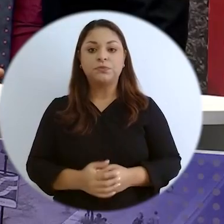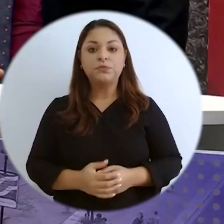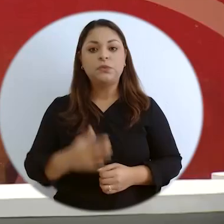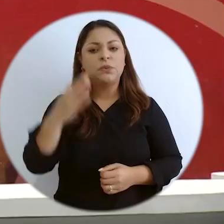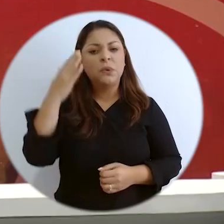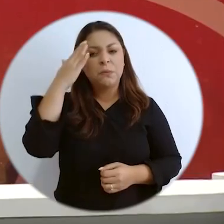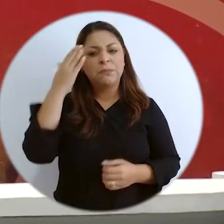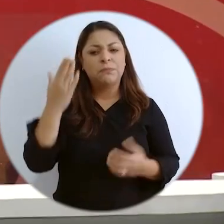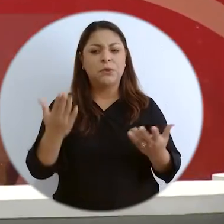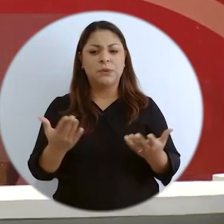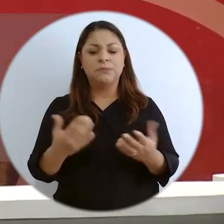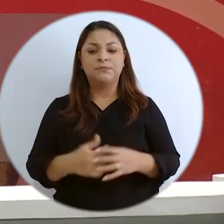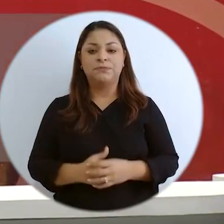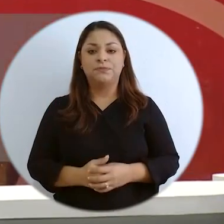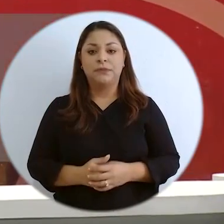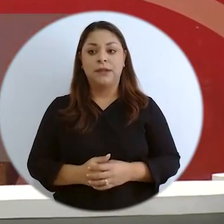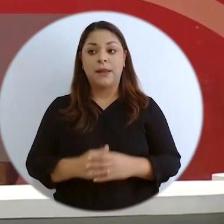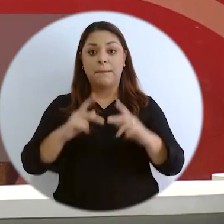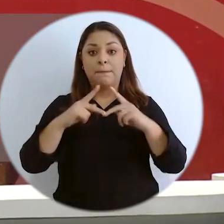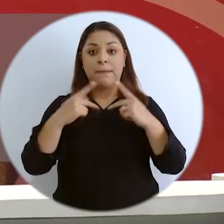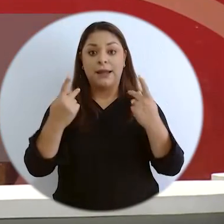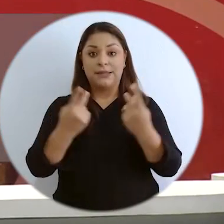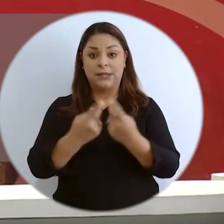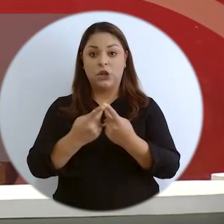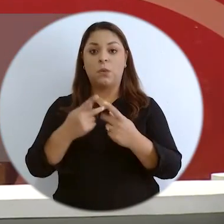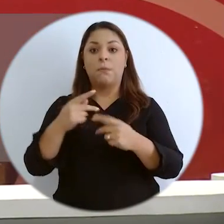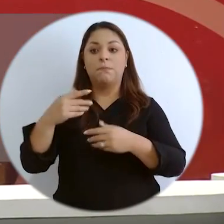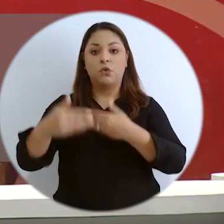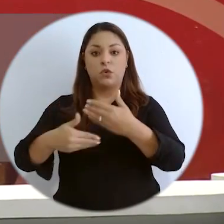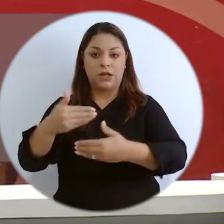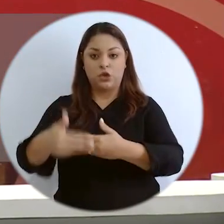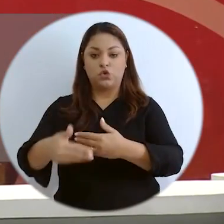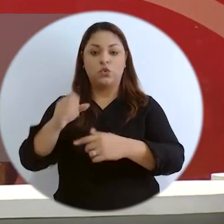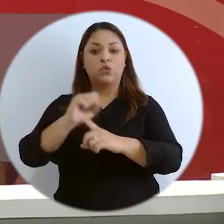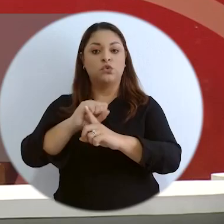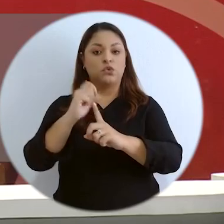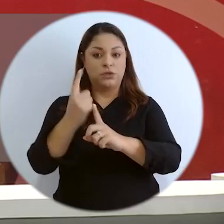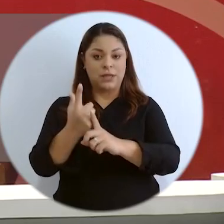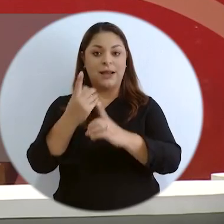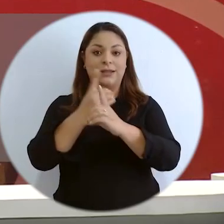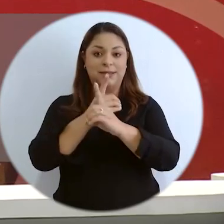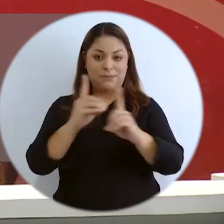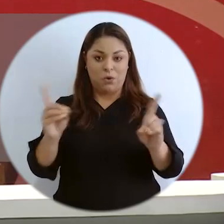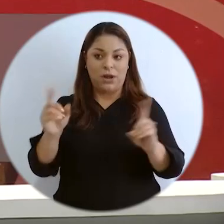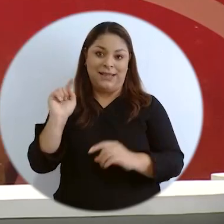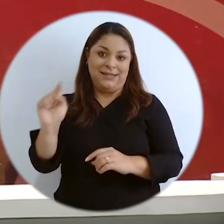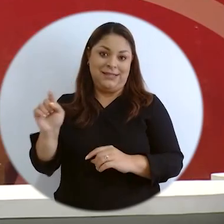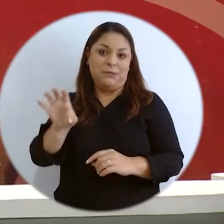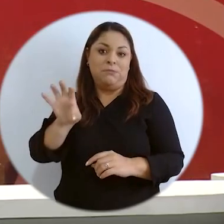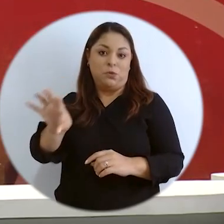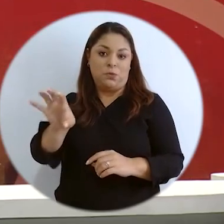decían, porque el Partido Progreso Social Demócrata, que ese era el partido del